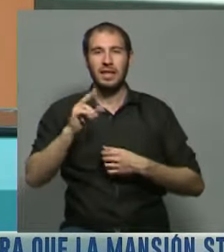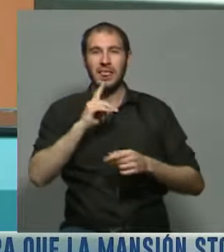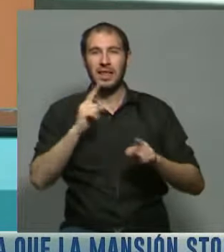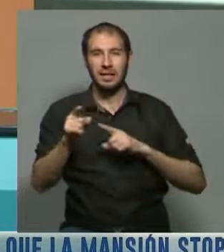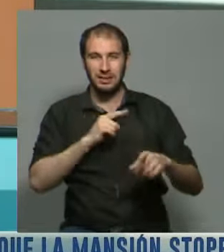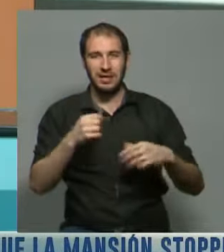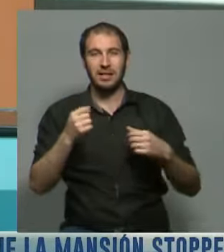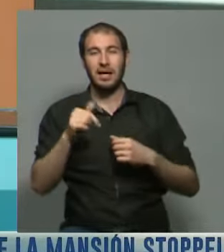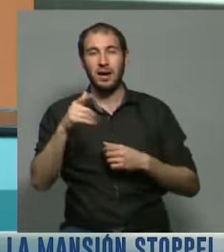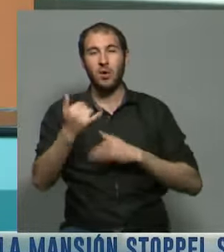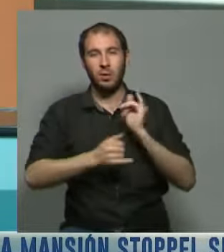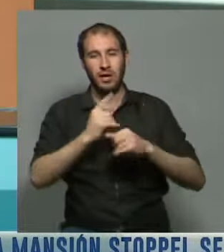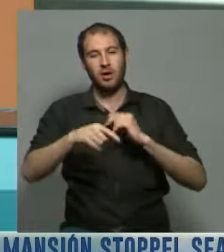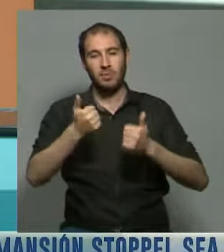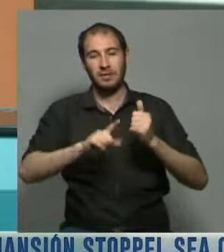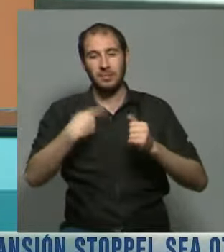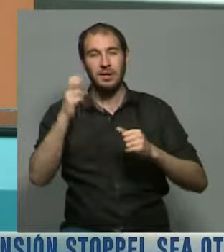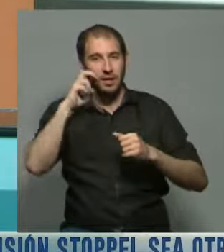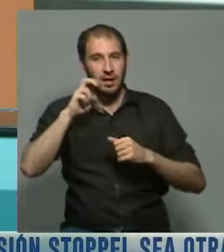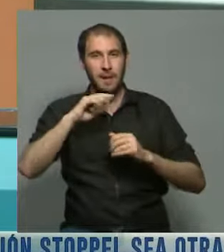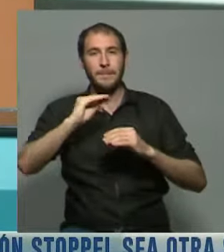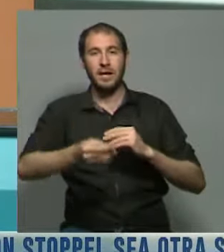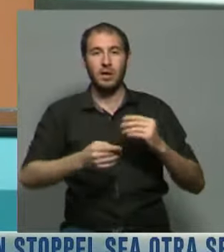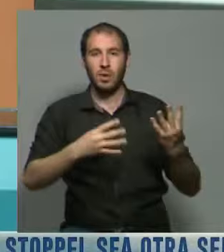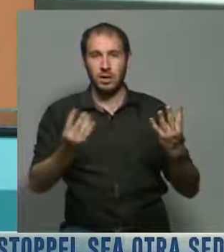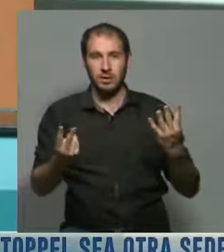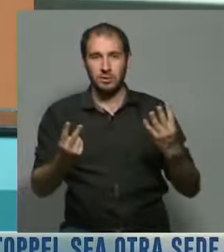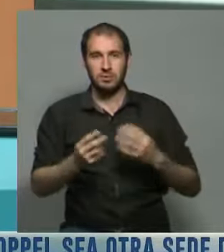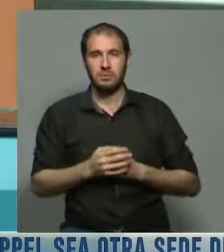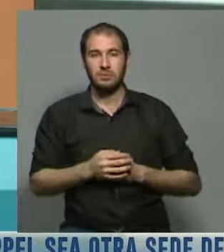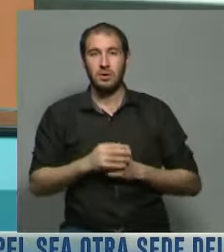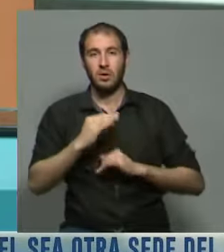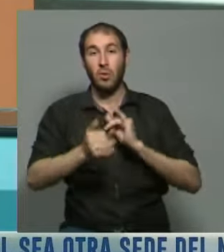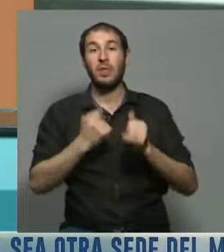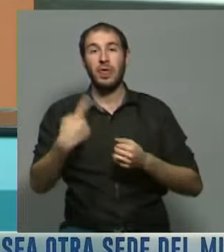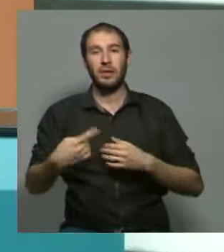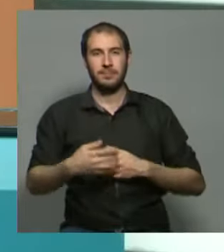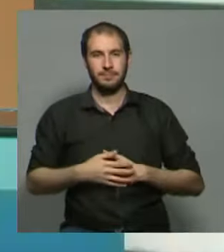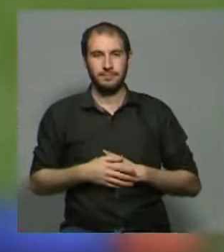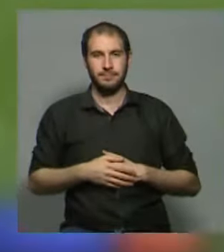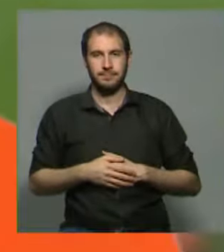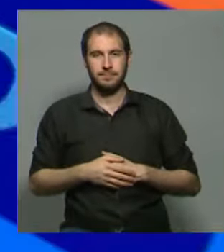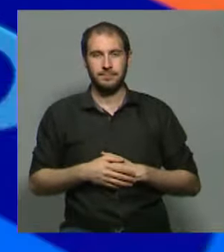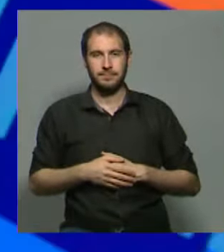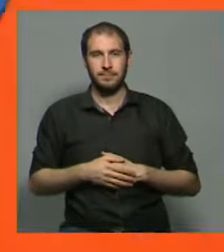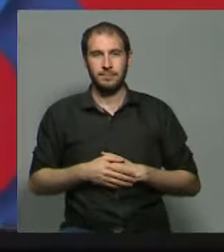Sampaoli, el entrenador que habló luego del partido con Nigeria, luego de esta derrota 4-2, y dijo lo siguiente.